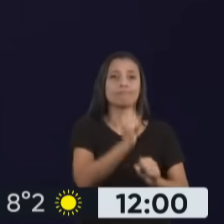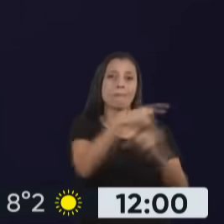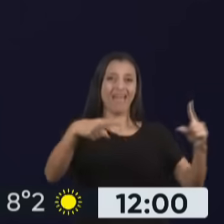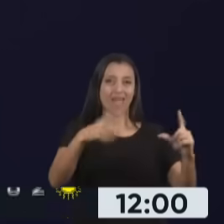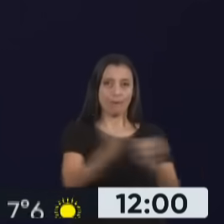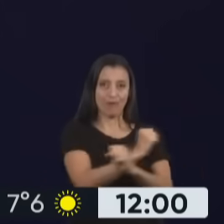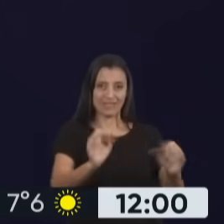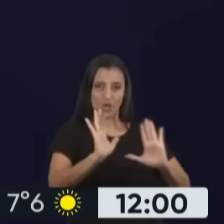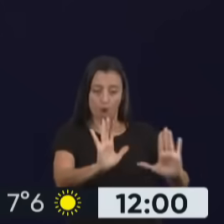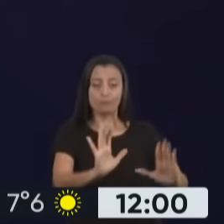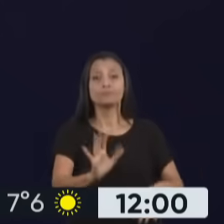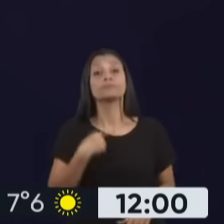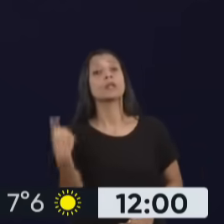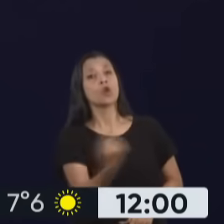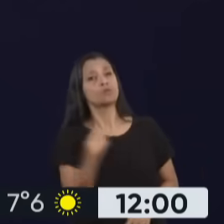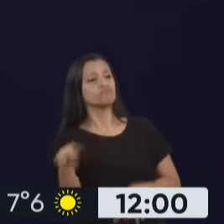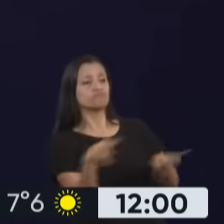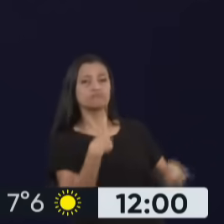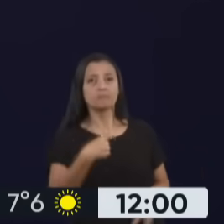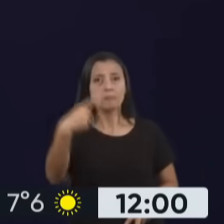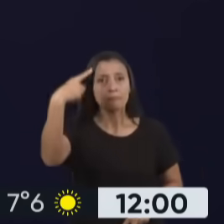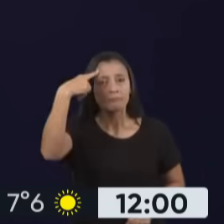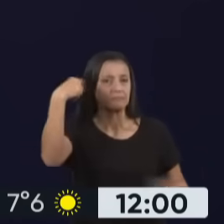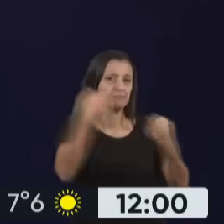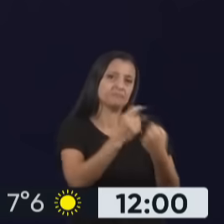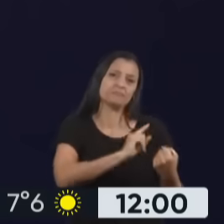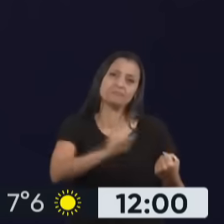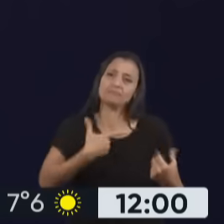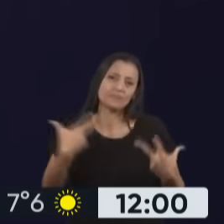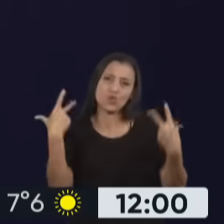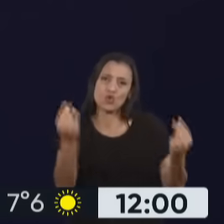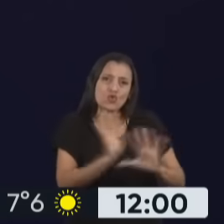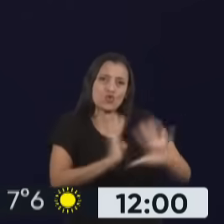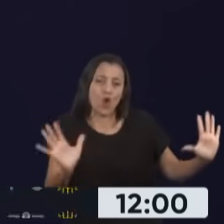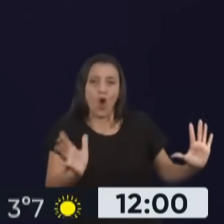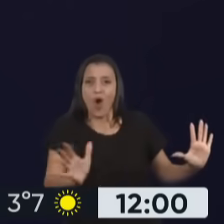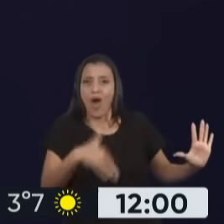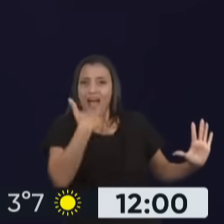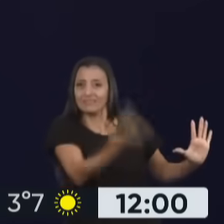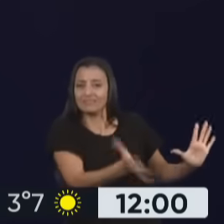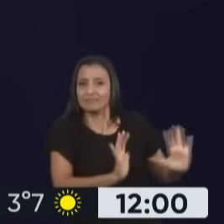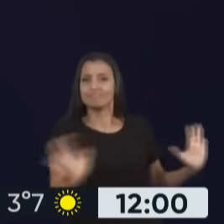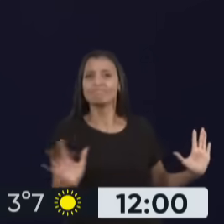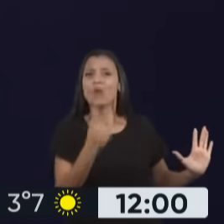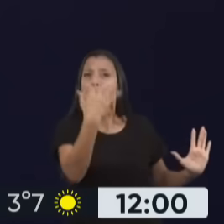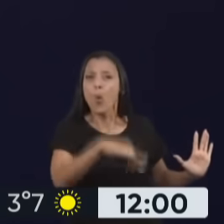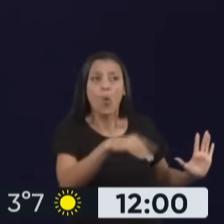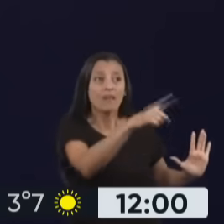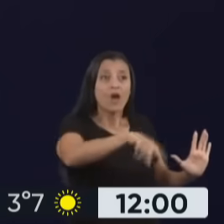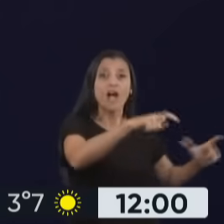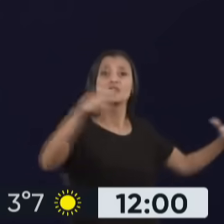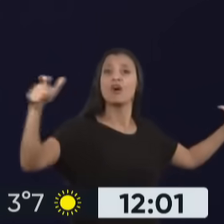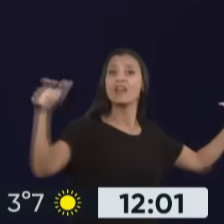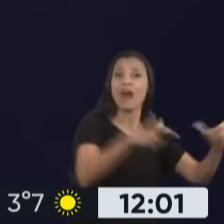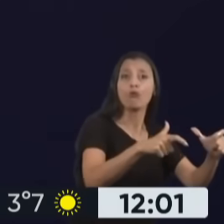realidad. A nosotros nos parece aberrante que para lo único que se junten es